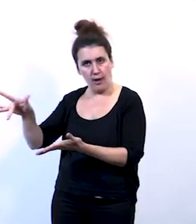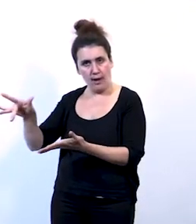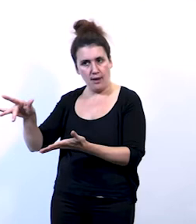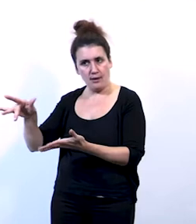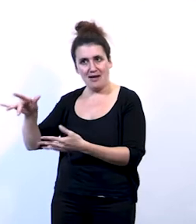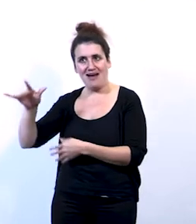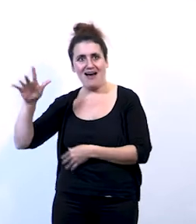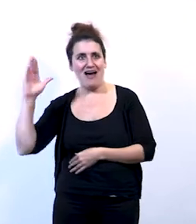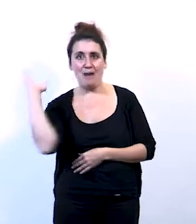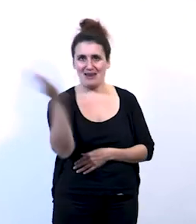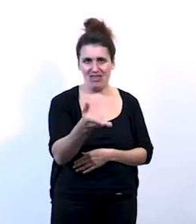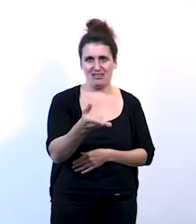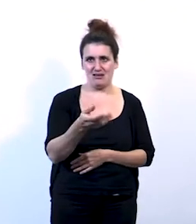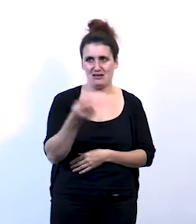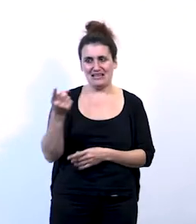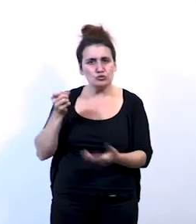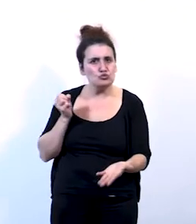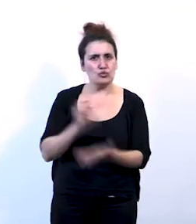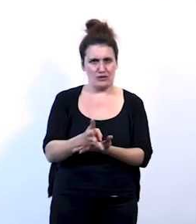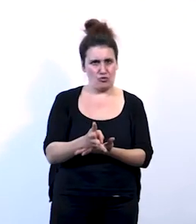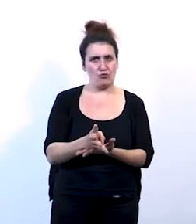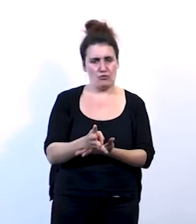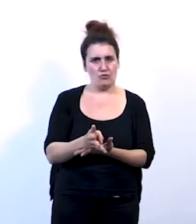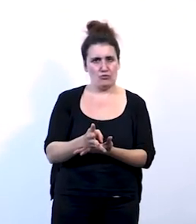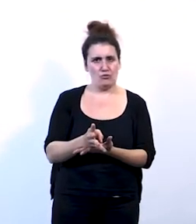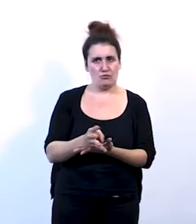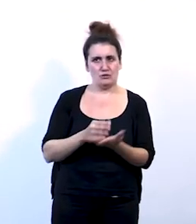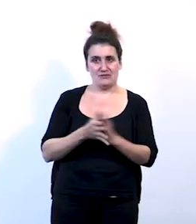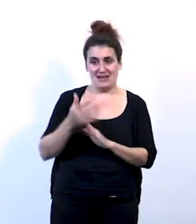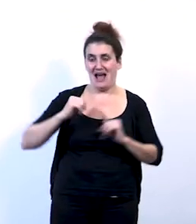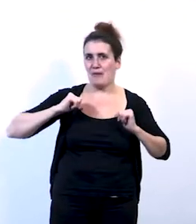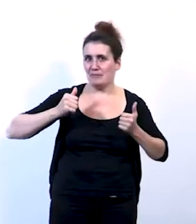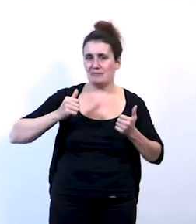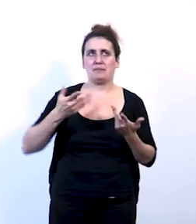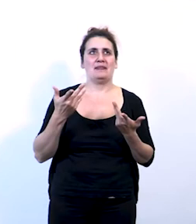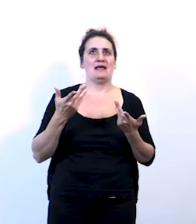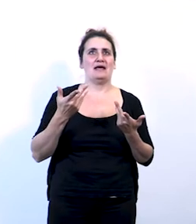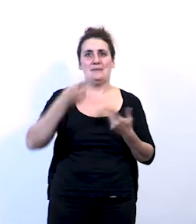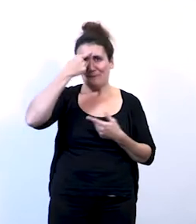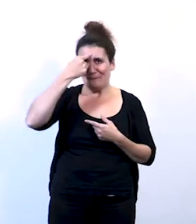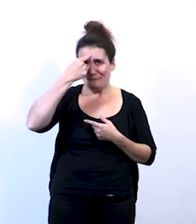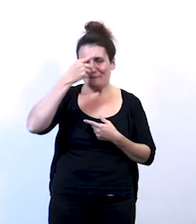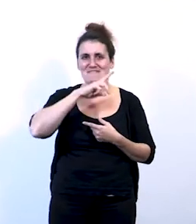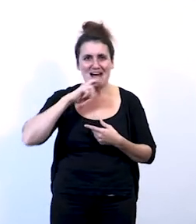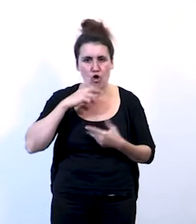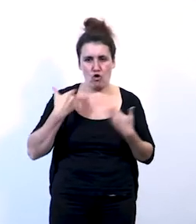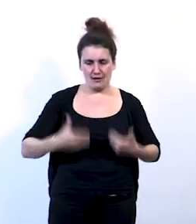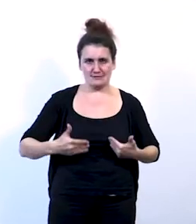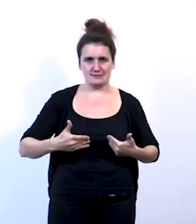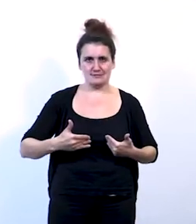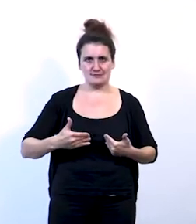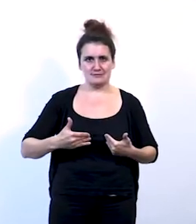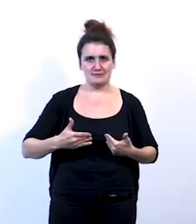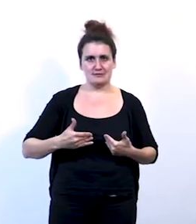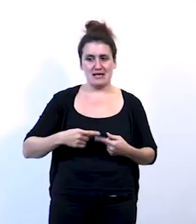amenaza y es un desafío a principios y valores en los que yo creo. Entonces,